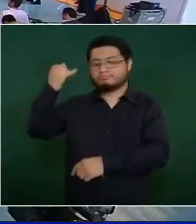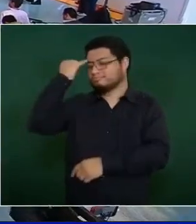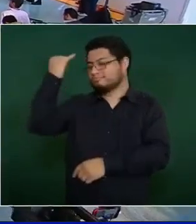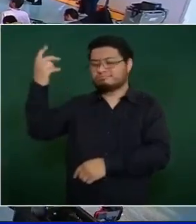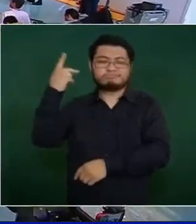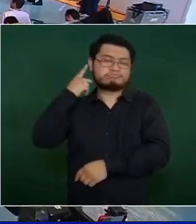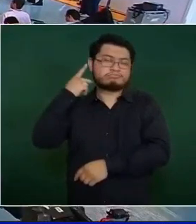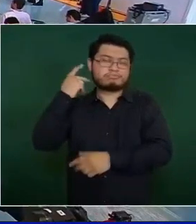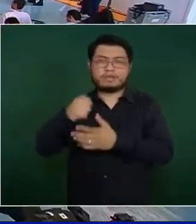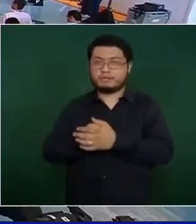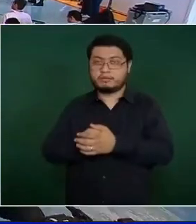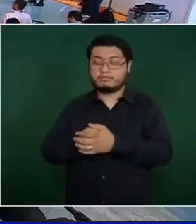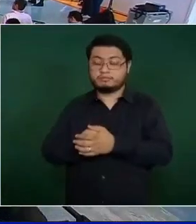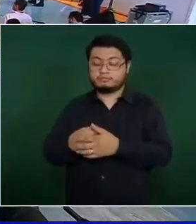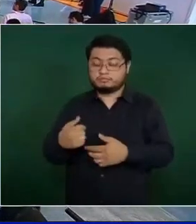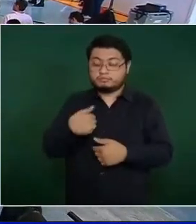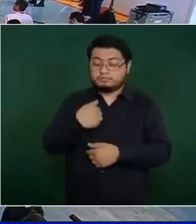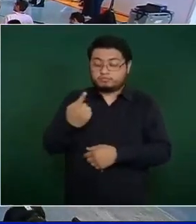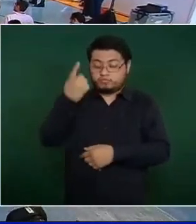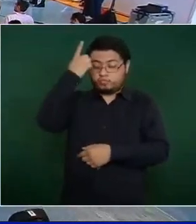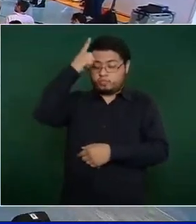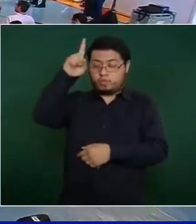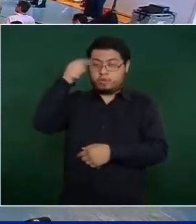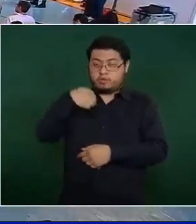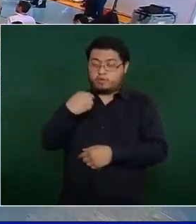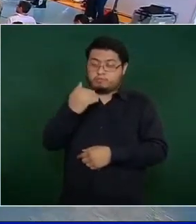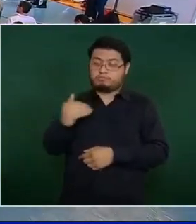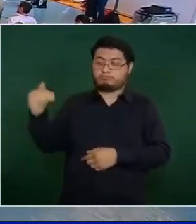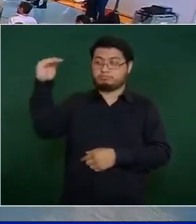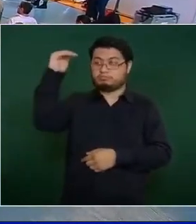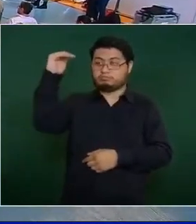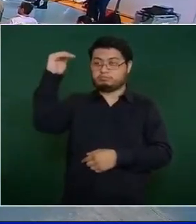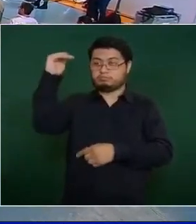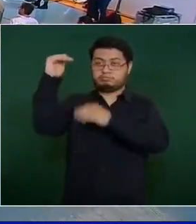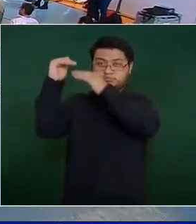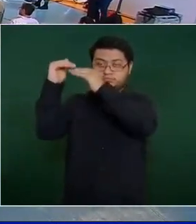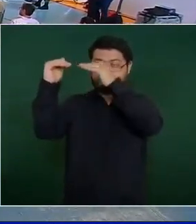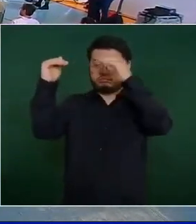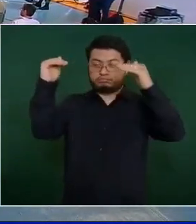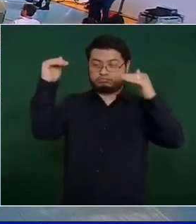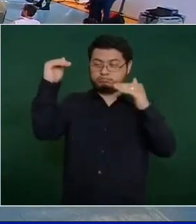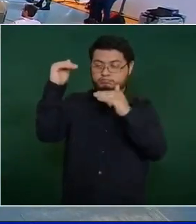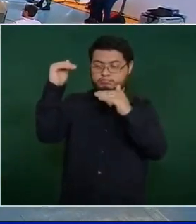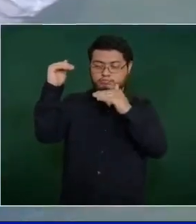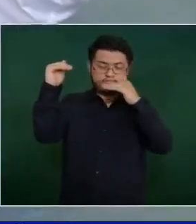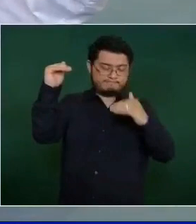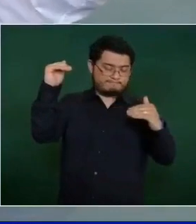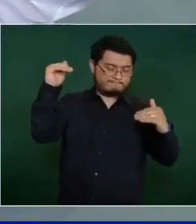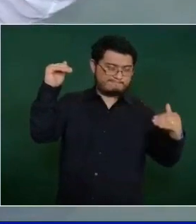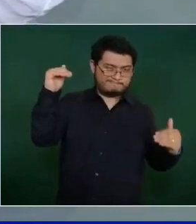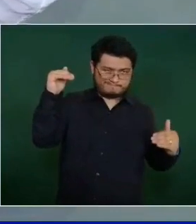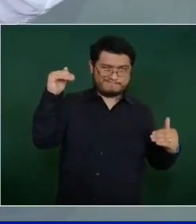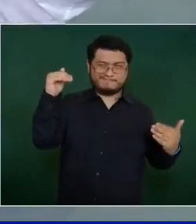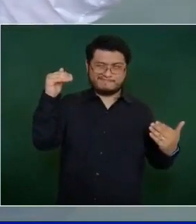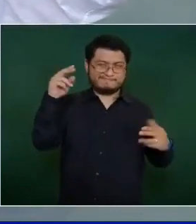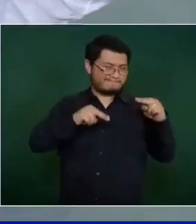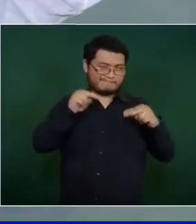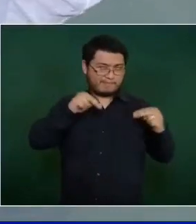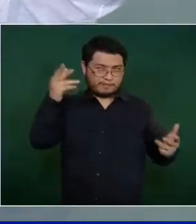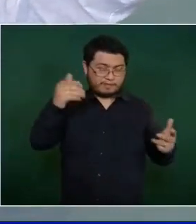Son los hacendados, ahora son oligarcas,